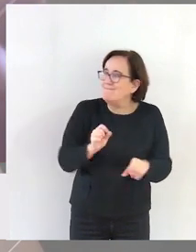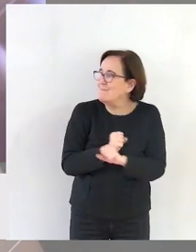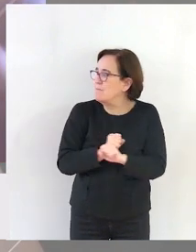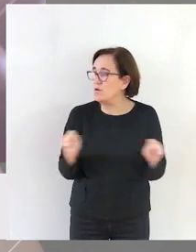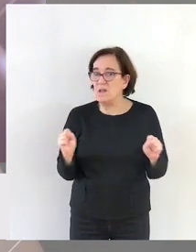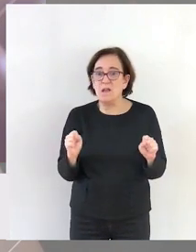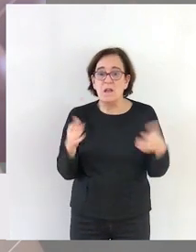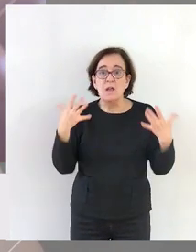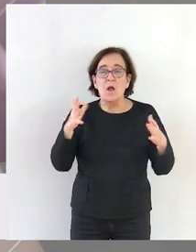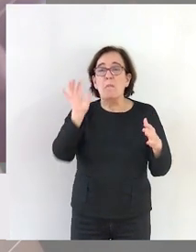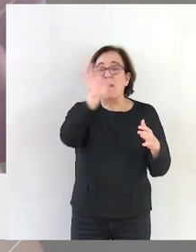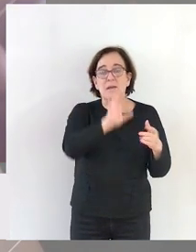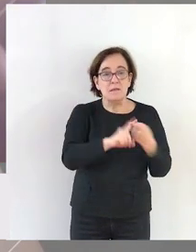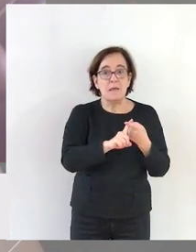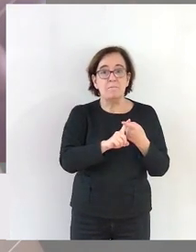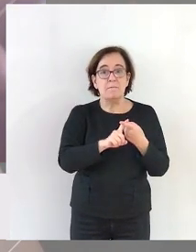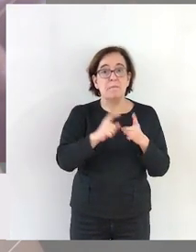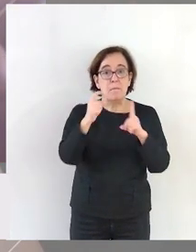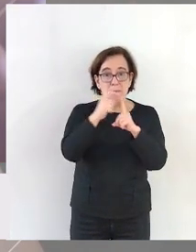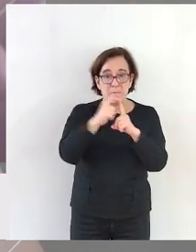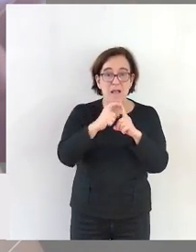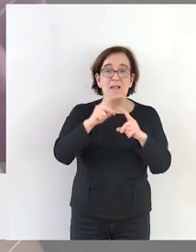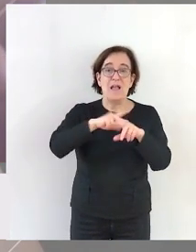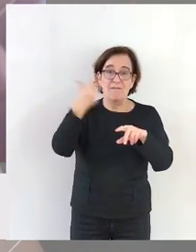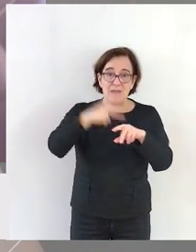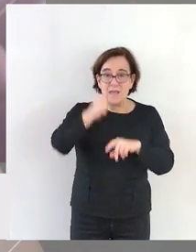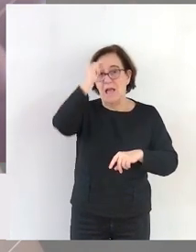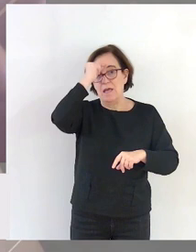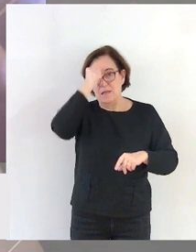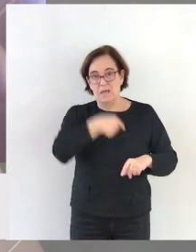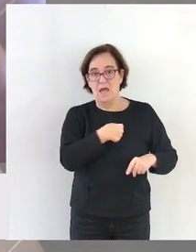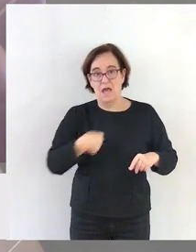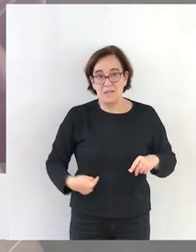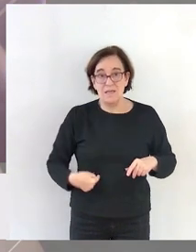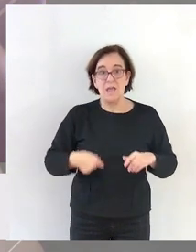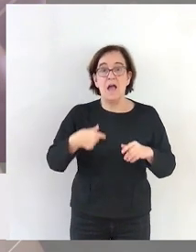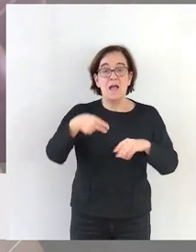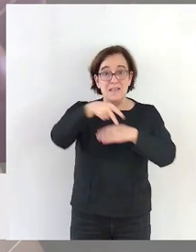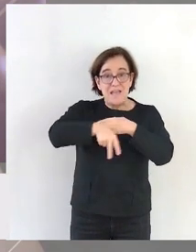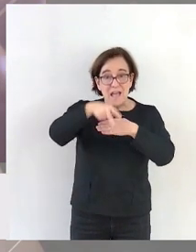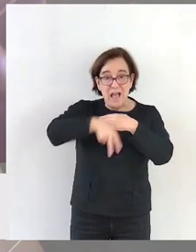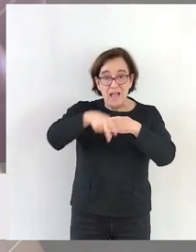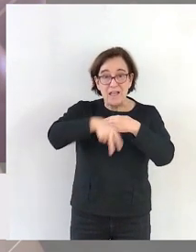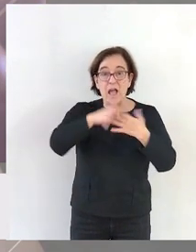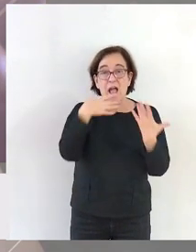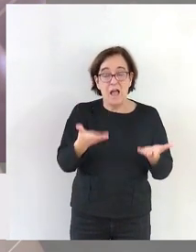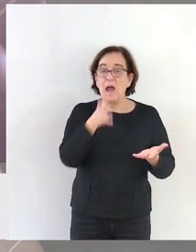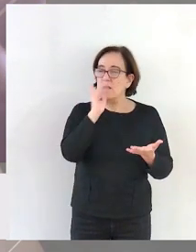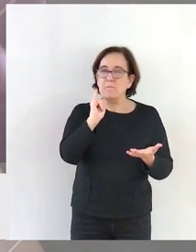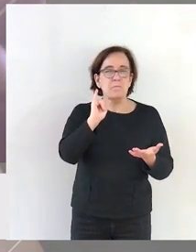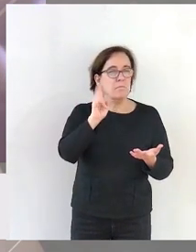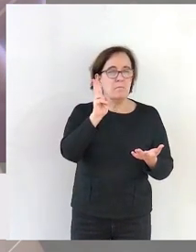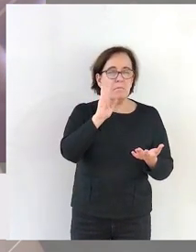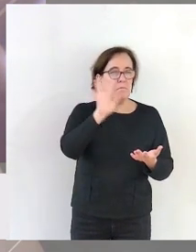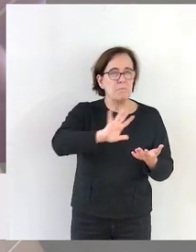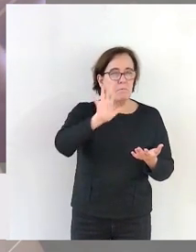dónde están estos países sobre todo pues son Pakistán son filipinas son indias son china son Nigeria y hay algunos datos que a mí me parecen